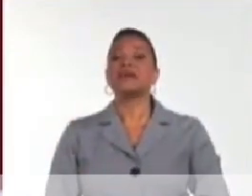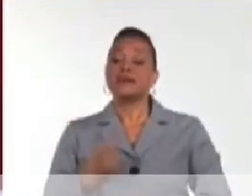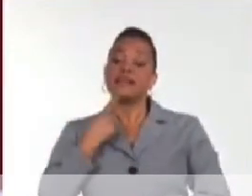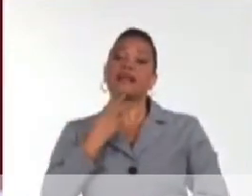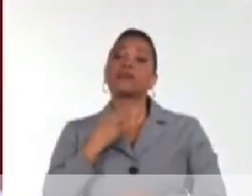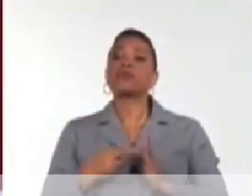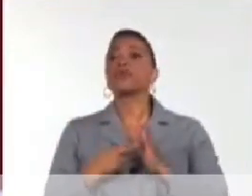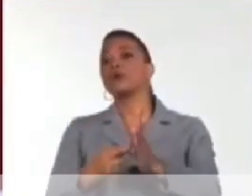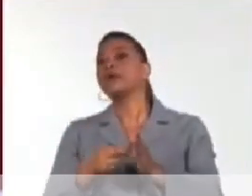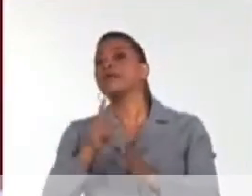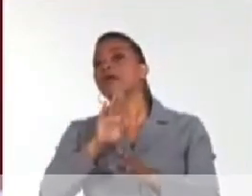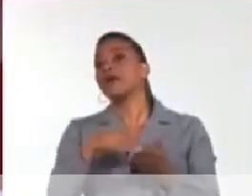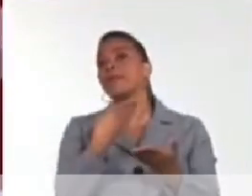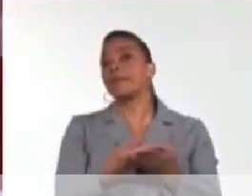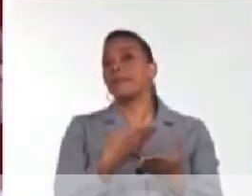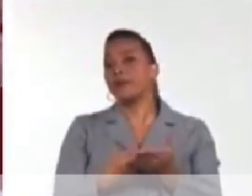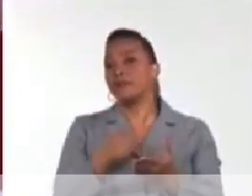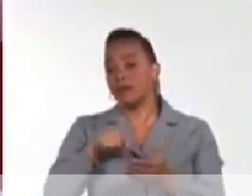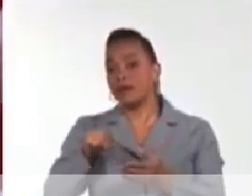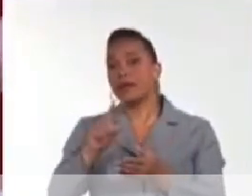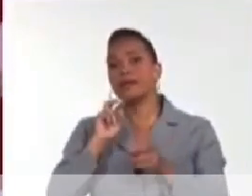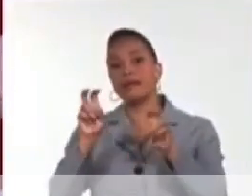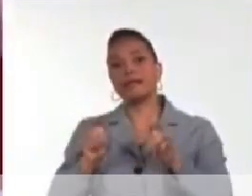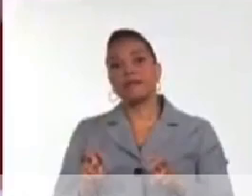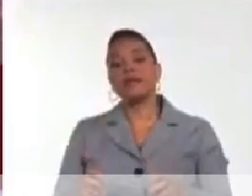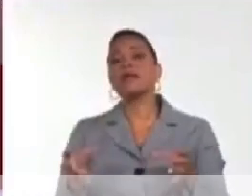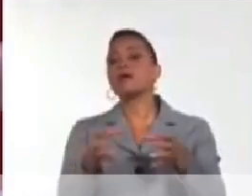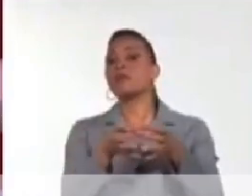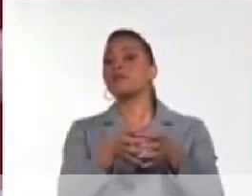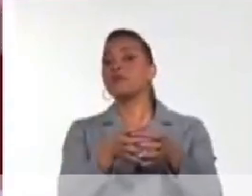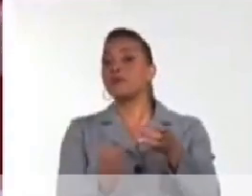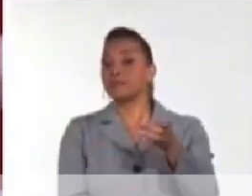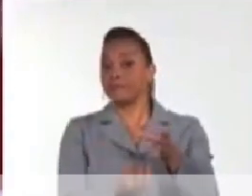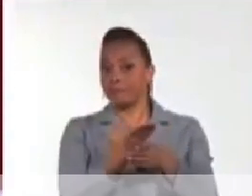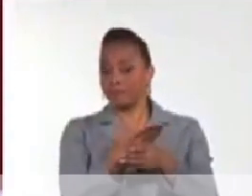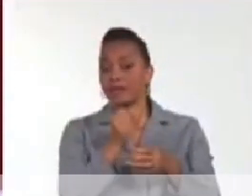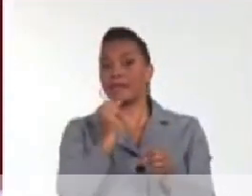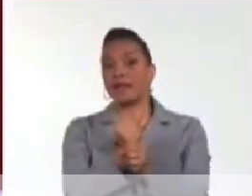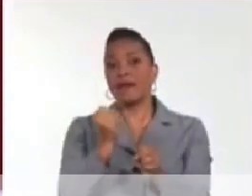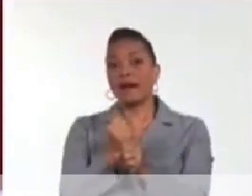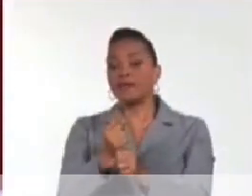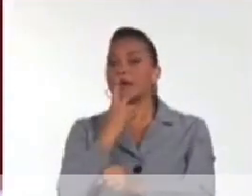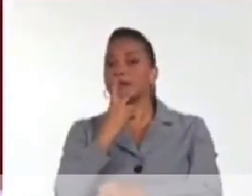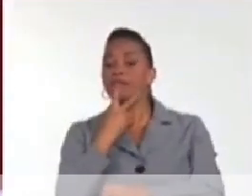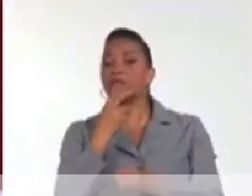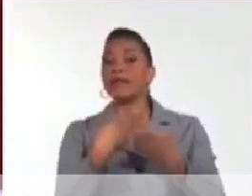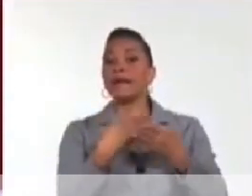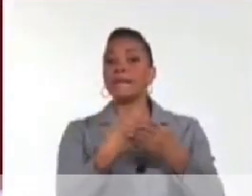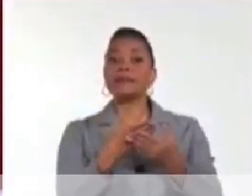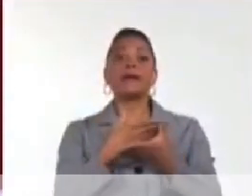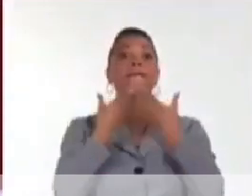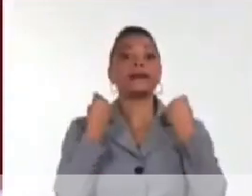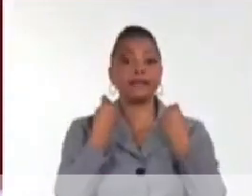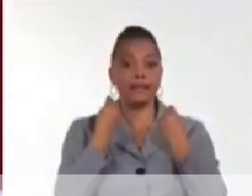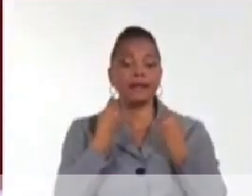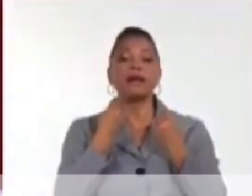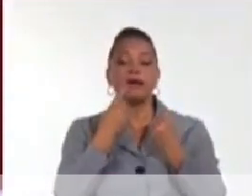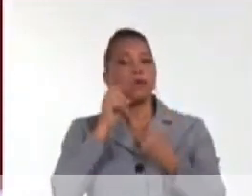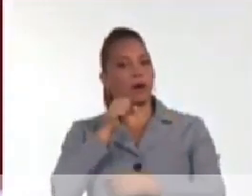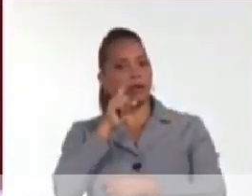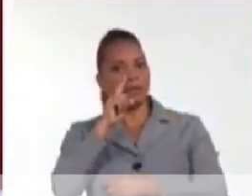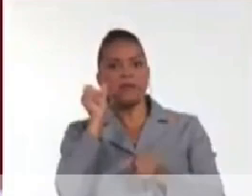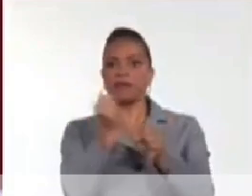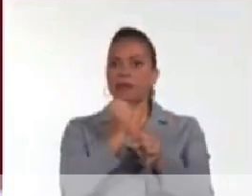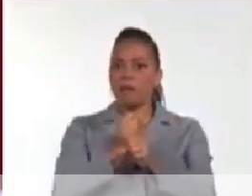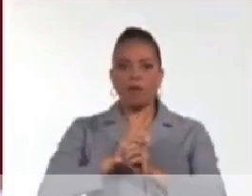o la propuesta que haríamos a la Asamblea es a la comisión que está trabajando en la atención a las empresas con pérdida, cuando concluya su trabajo,